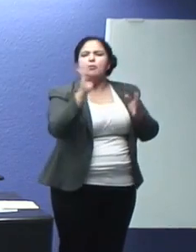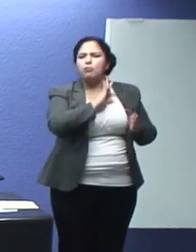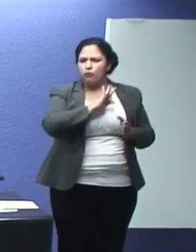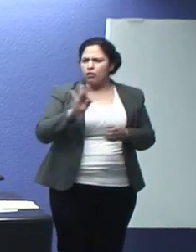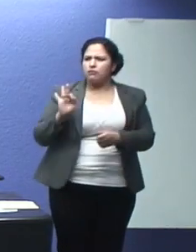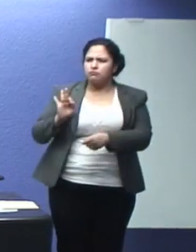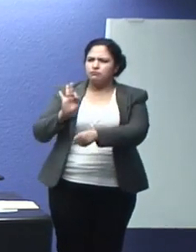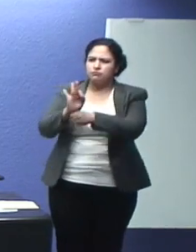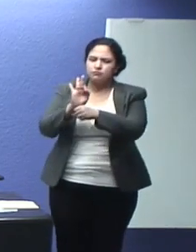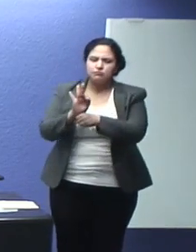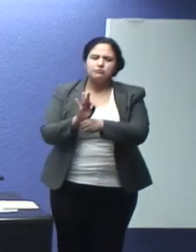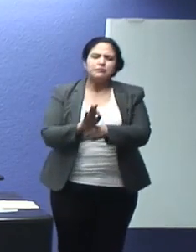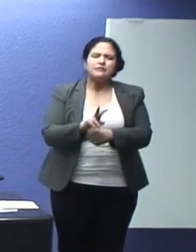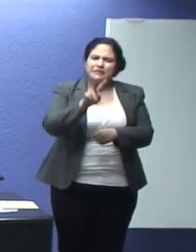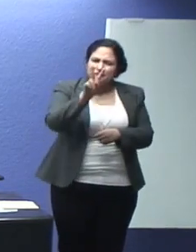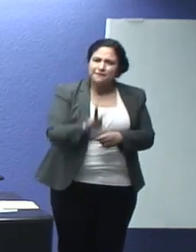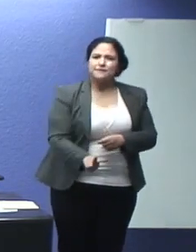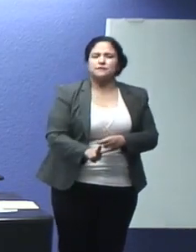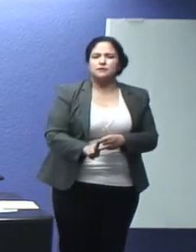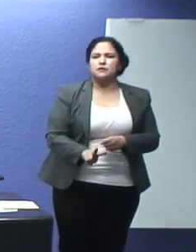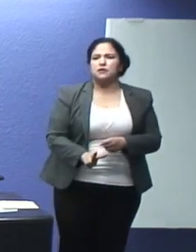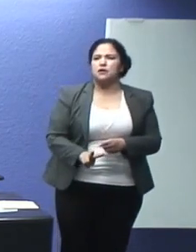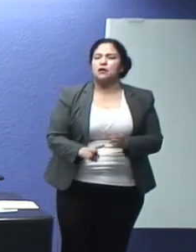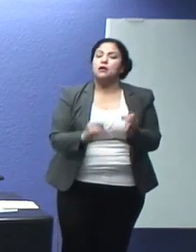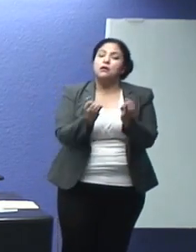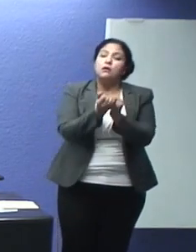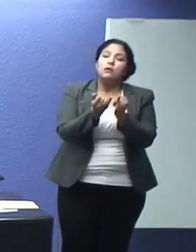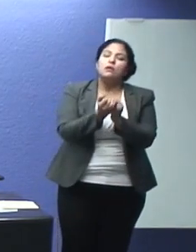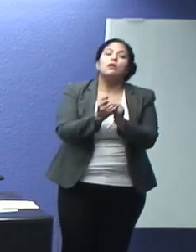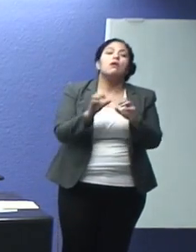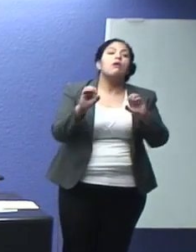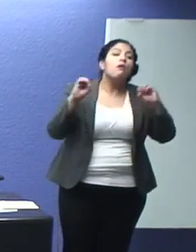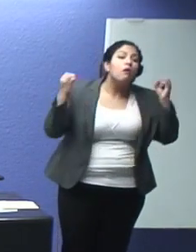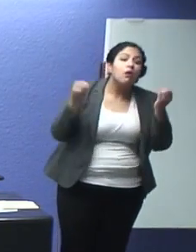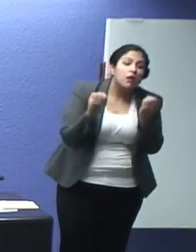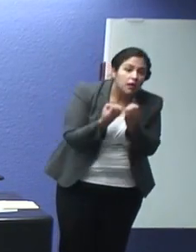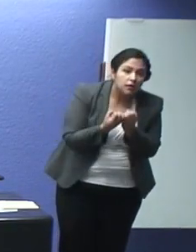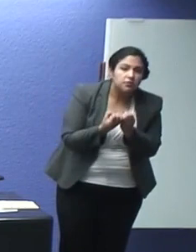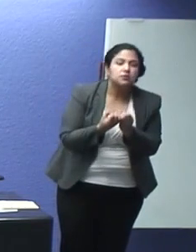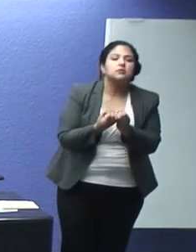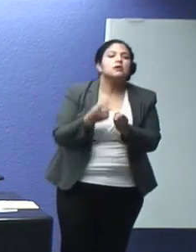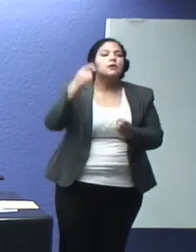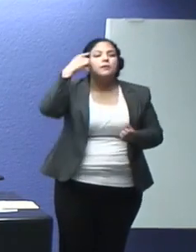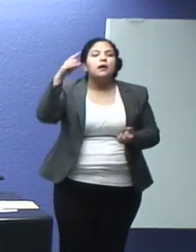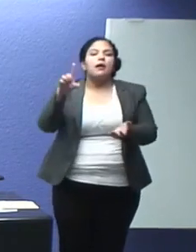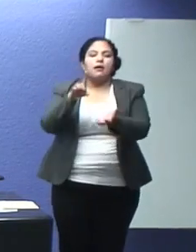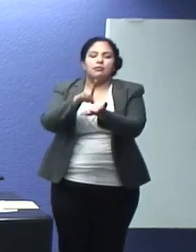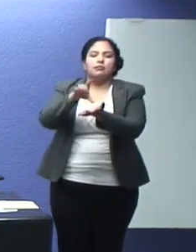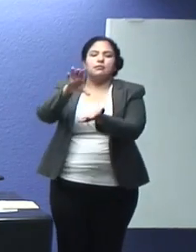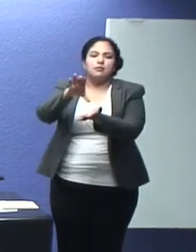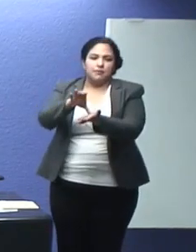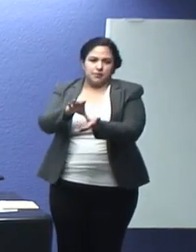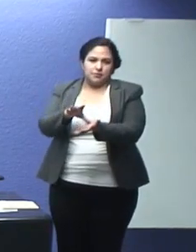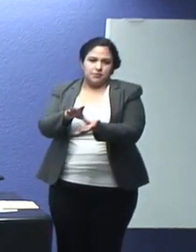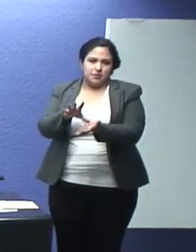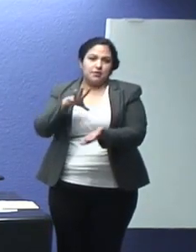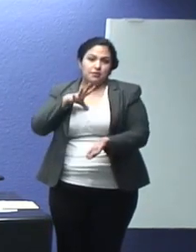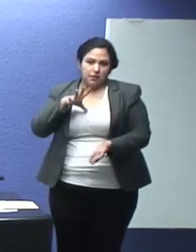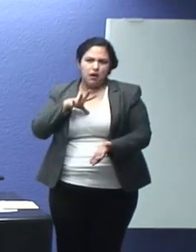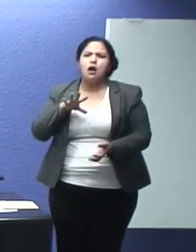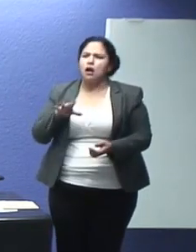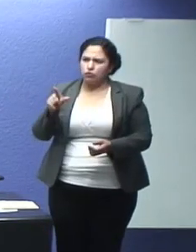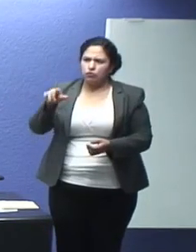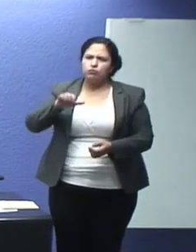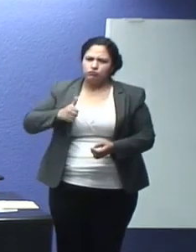ayudar mucho, y sin duda el contacto que pueda haber con organizaciones de y para personas con discapacidad que puedan estar aquí presentes y que